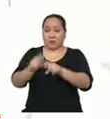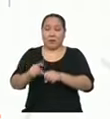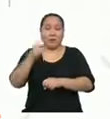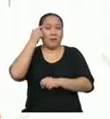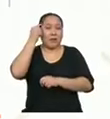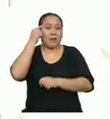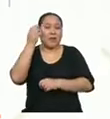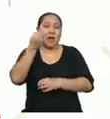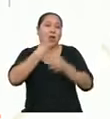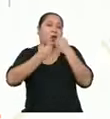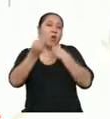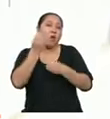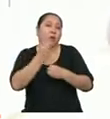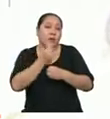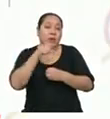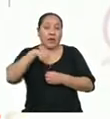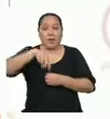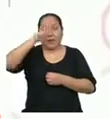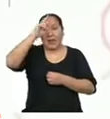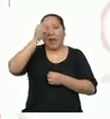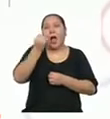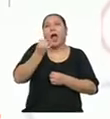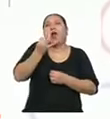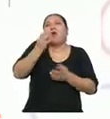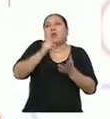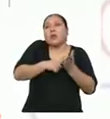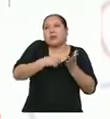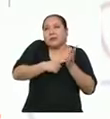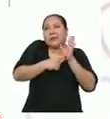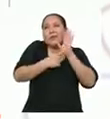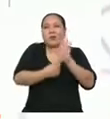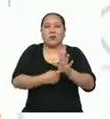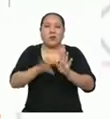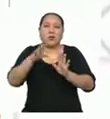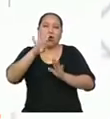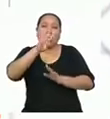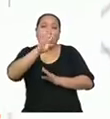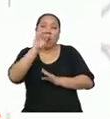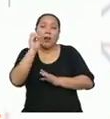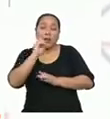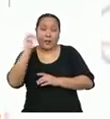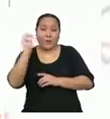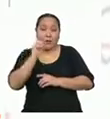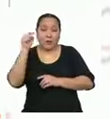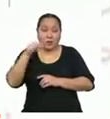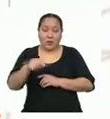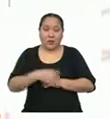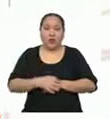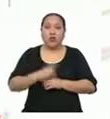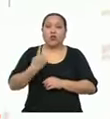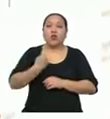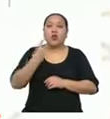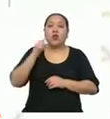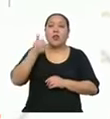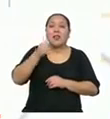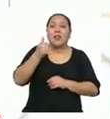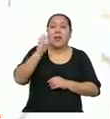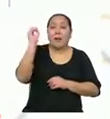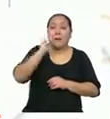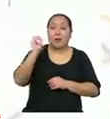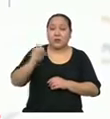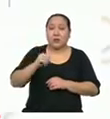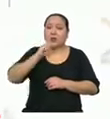gastronomía peruana a veces es considerada una expresión cultural, que equivale al 40% de la muestra. Y solo el 10% opina